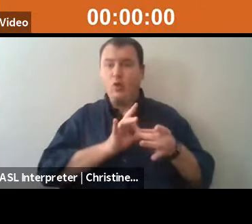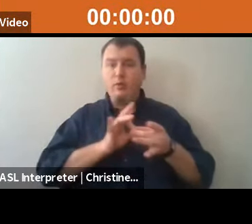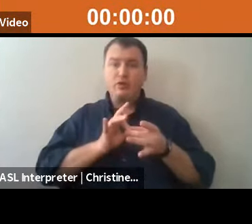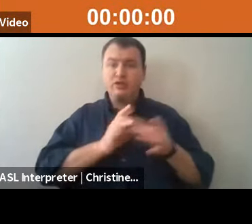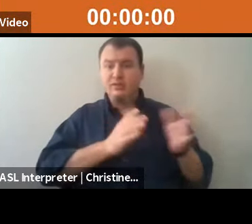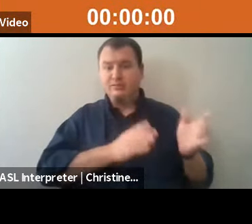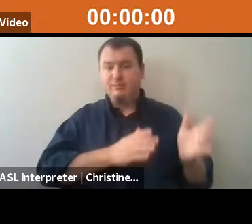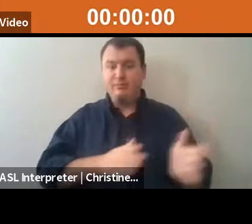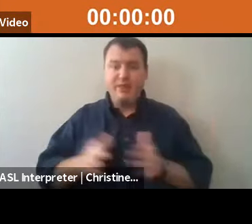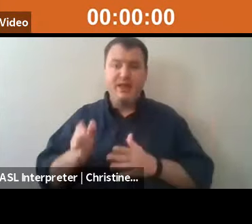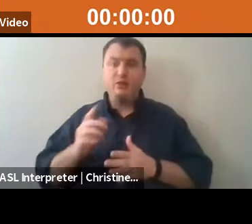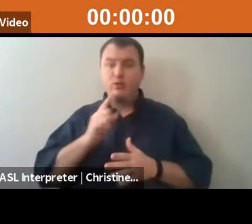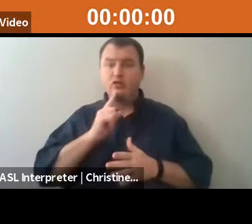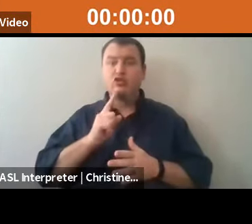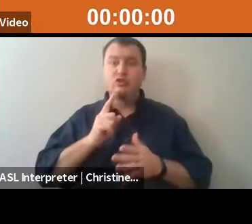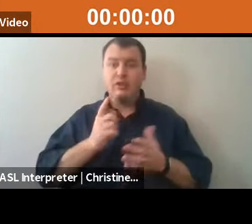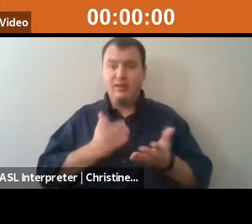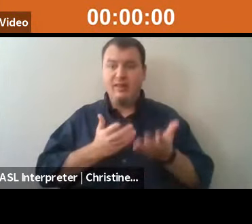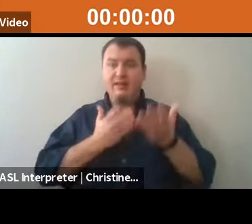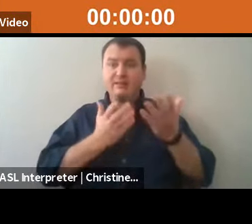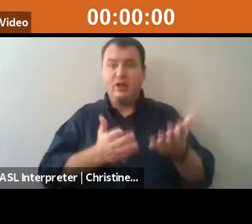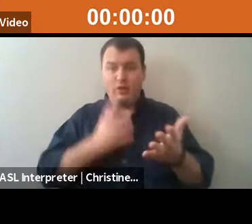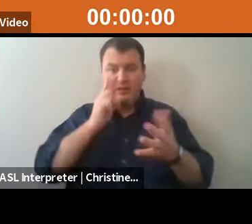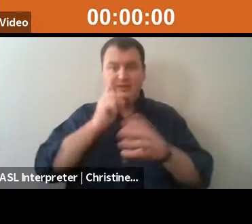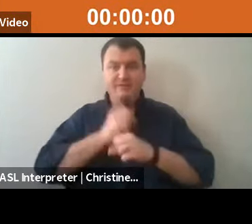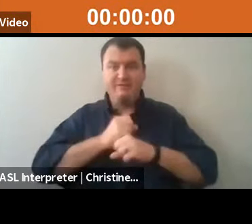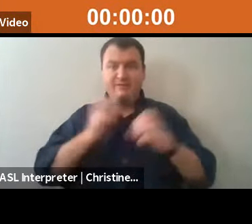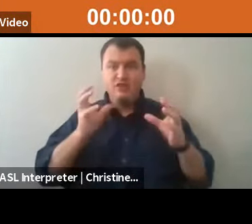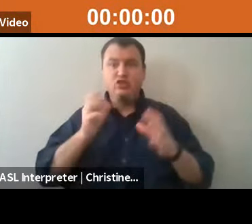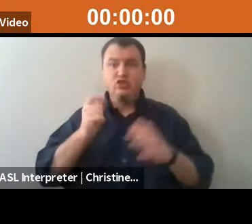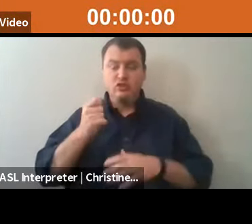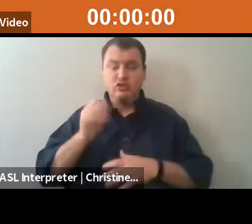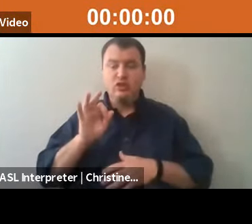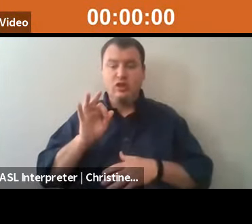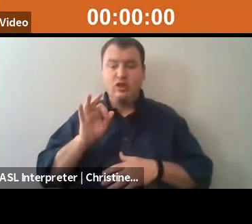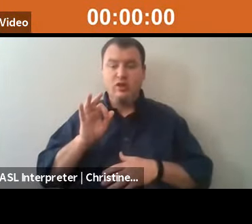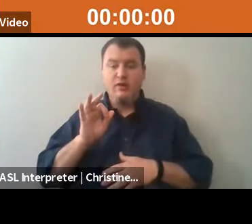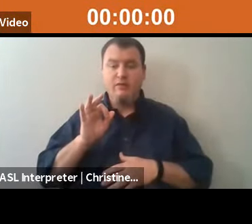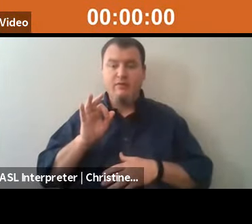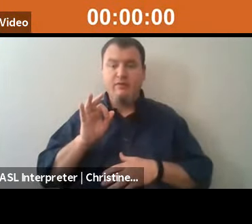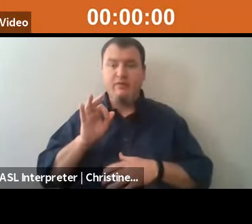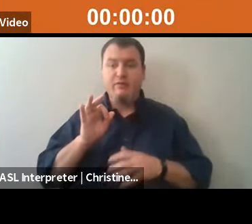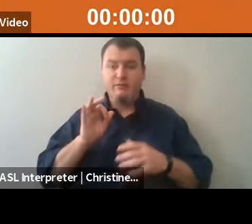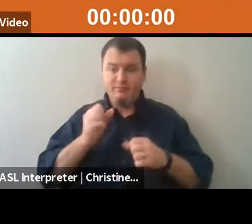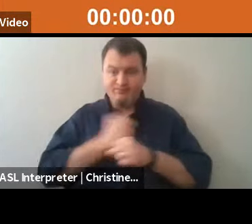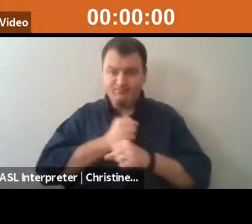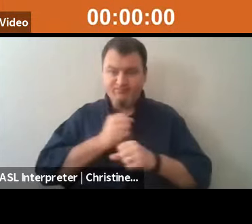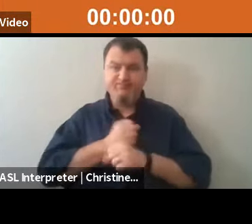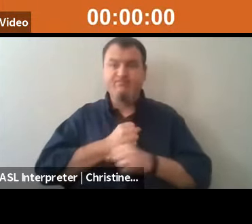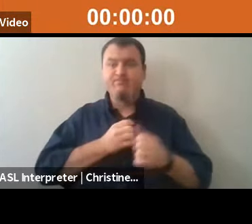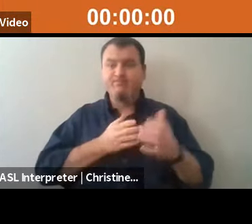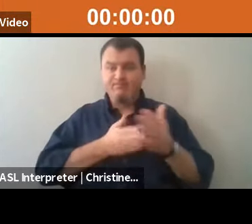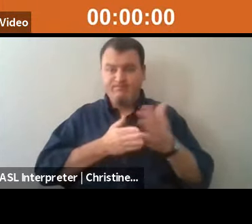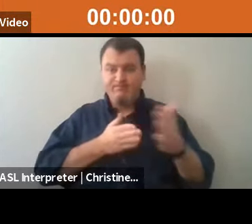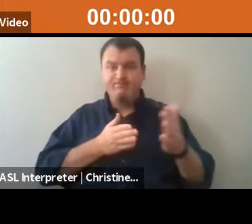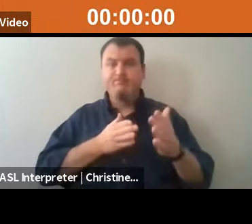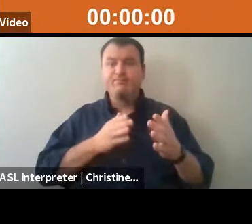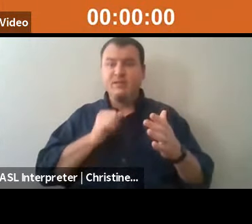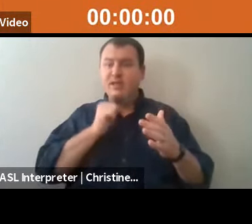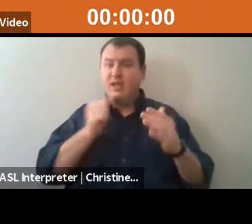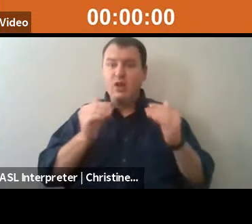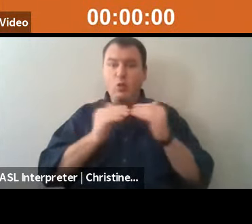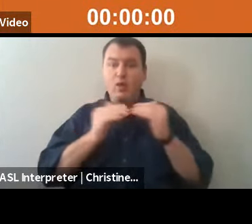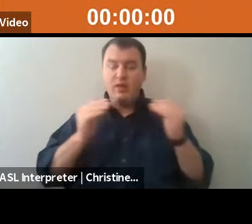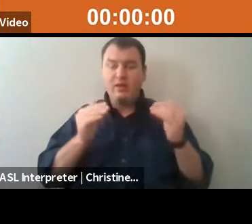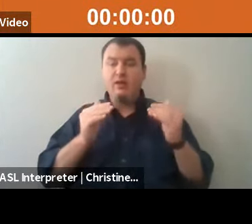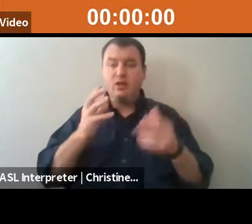de lucha contra las desigualdades, incluida la violencia. Para terminar, porque ya